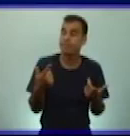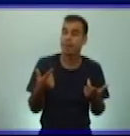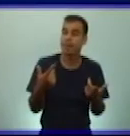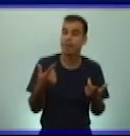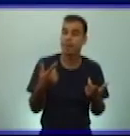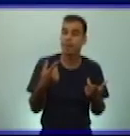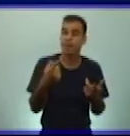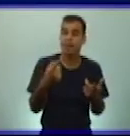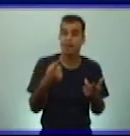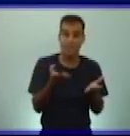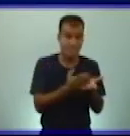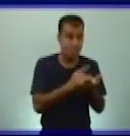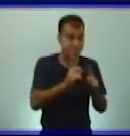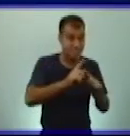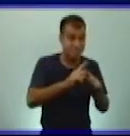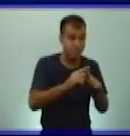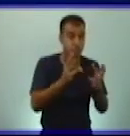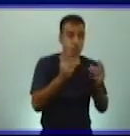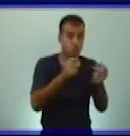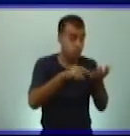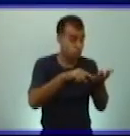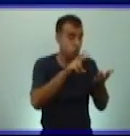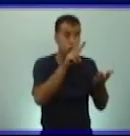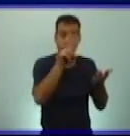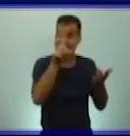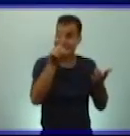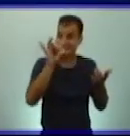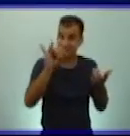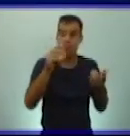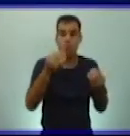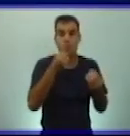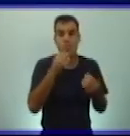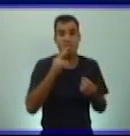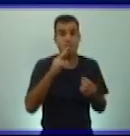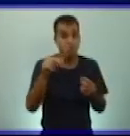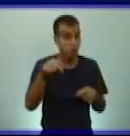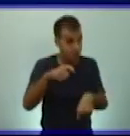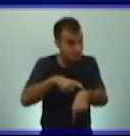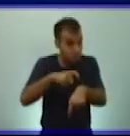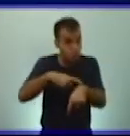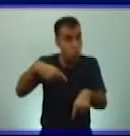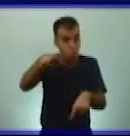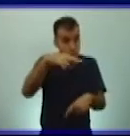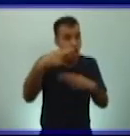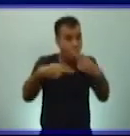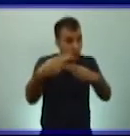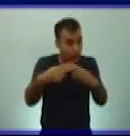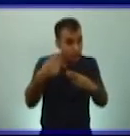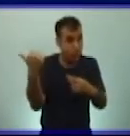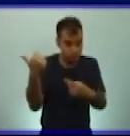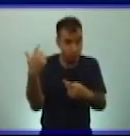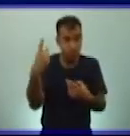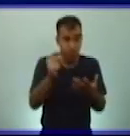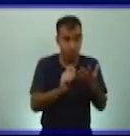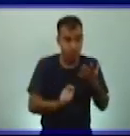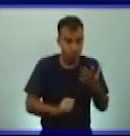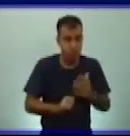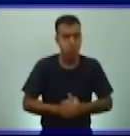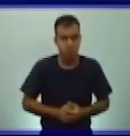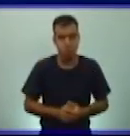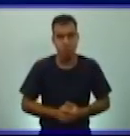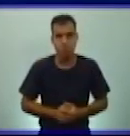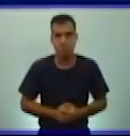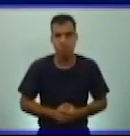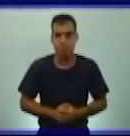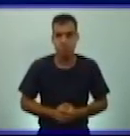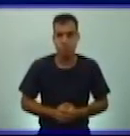consultar el libro de texto en la página 217 para responder esta actividad. Les vamos a dar unos minutos para después revisar la respuesta de esta actividad.